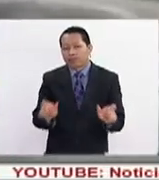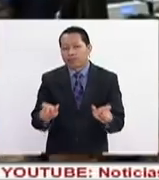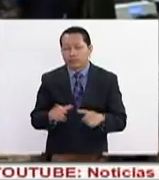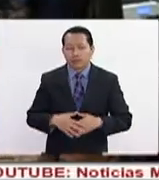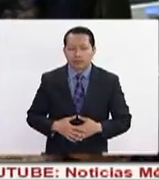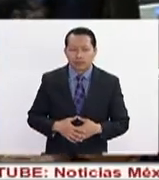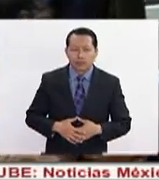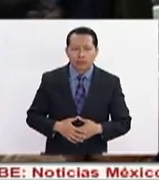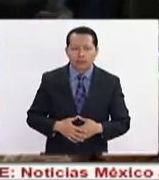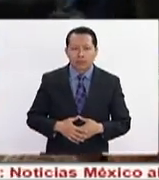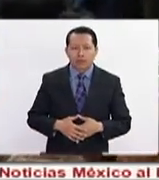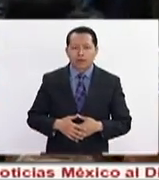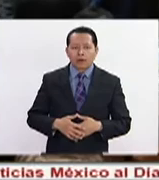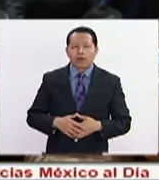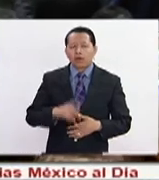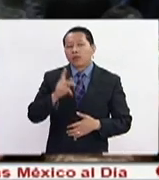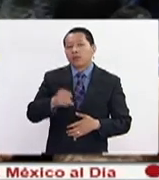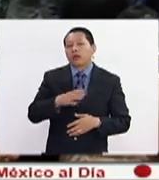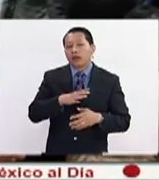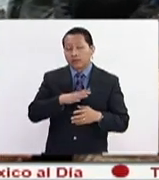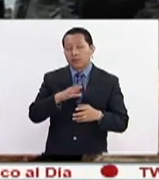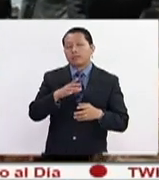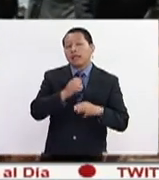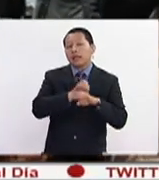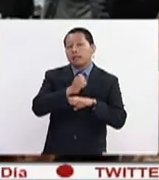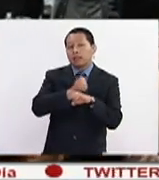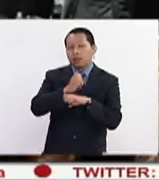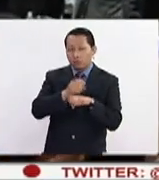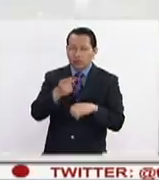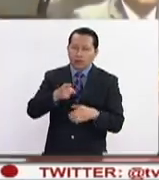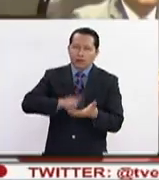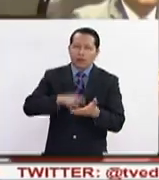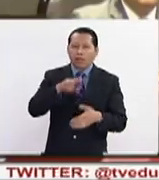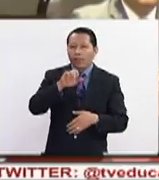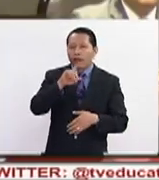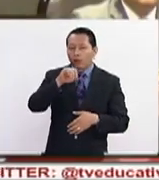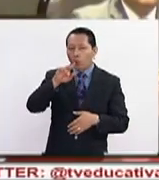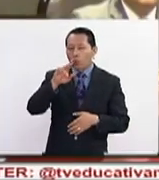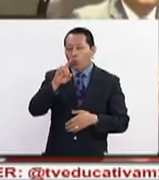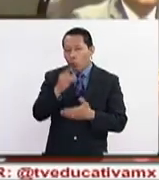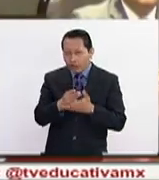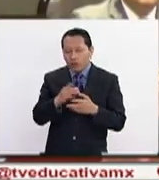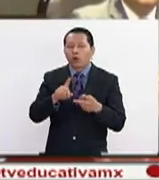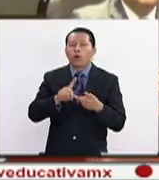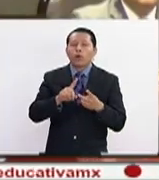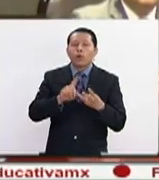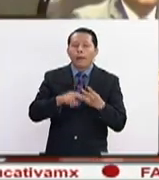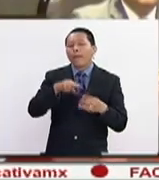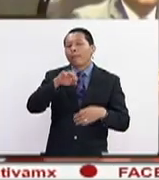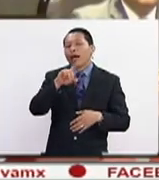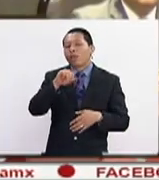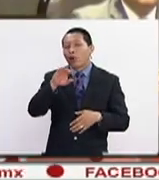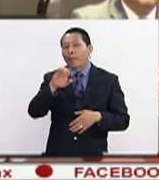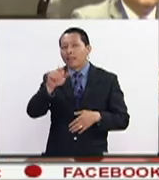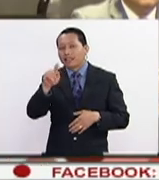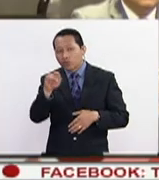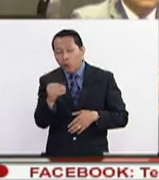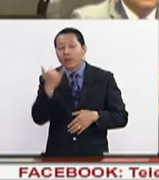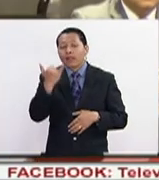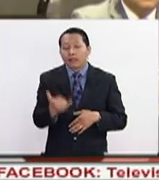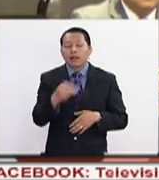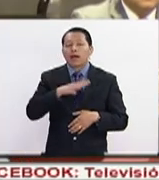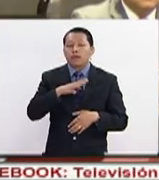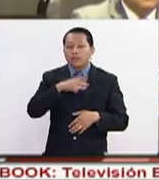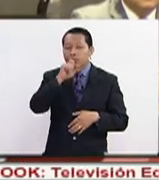Interior. Habrá una coordinación en estados donde hay mando único y en estados donde hay mando mixto. Y por supuesto